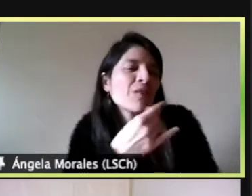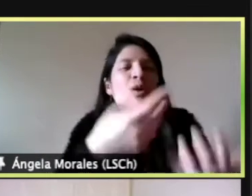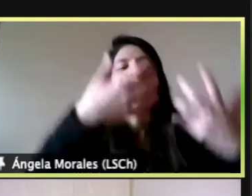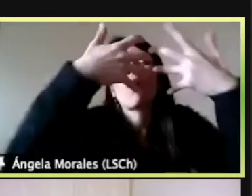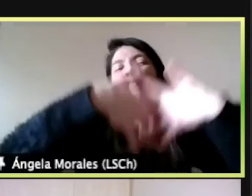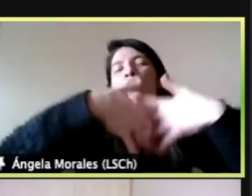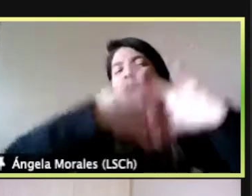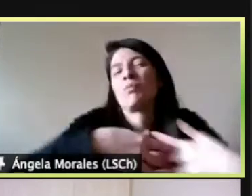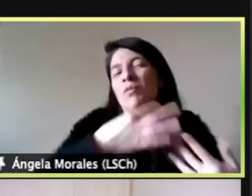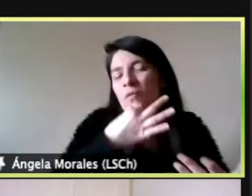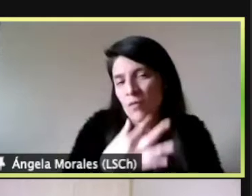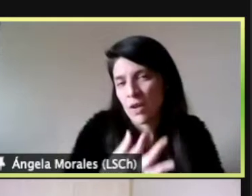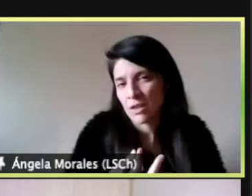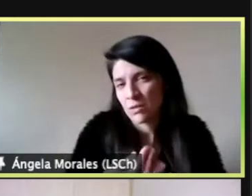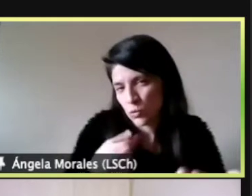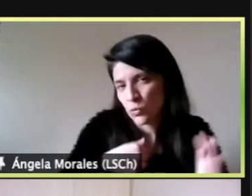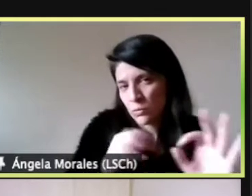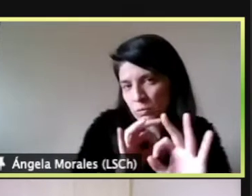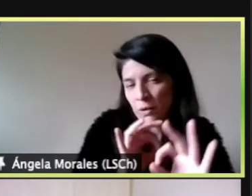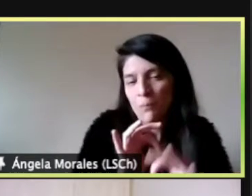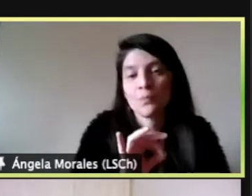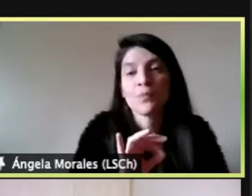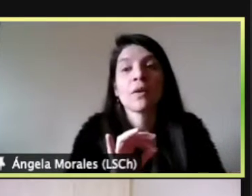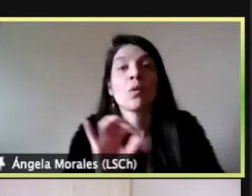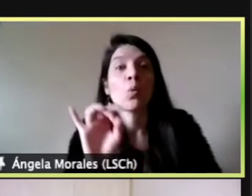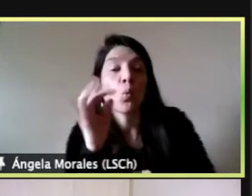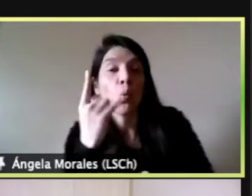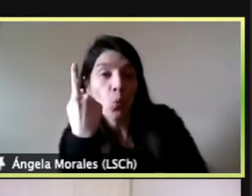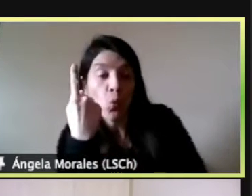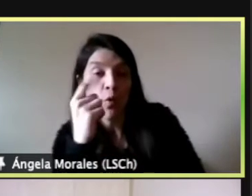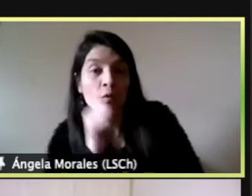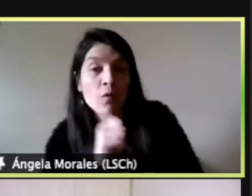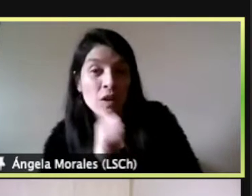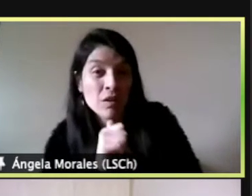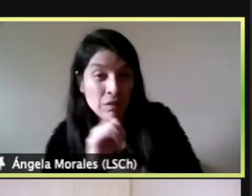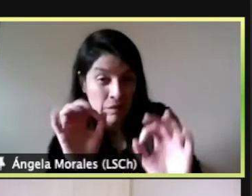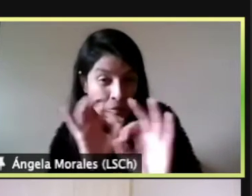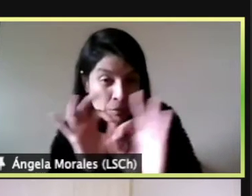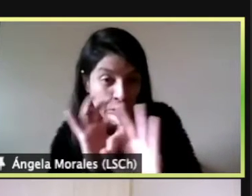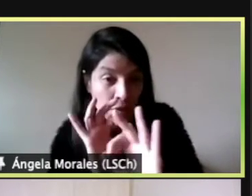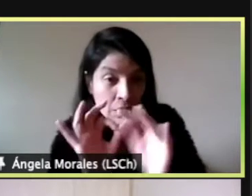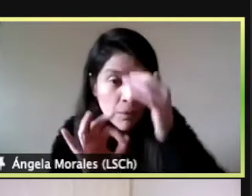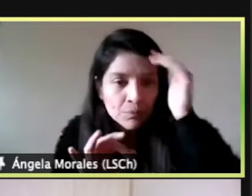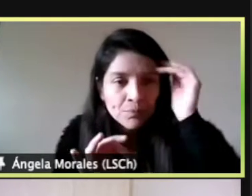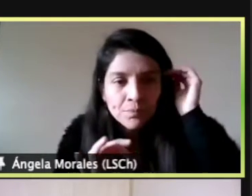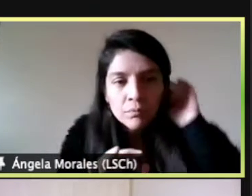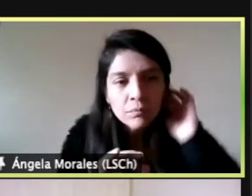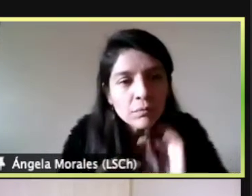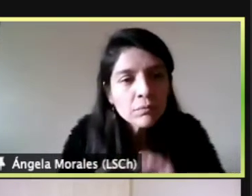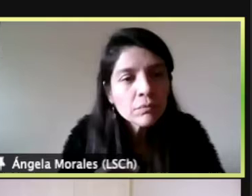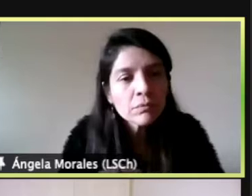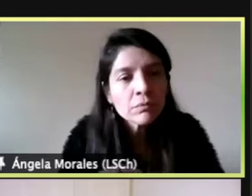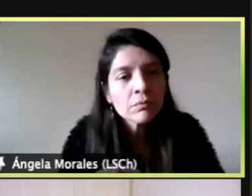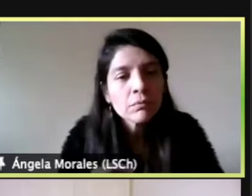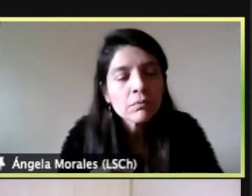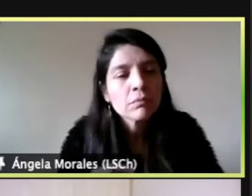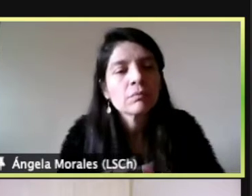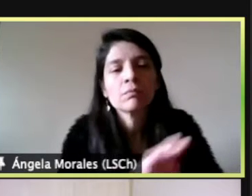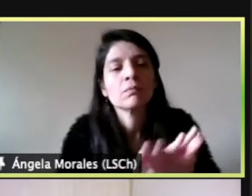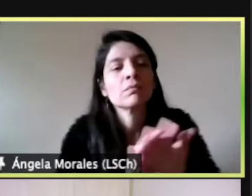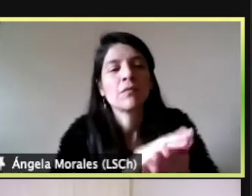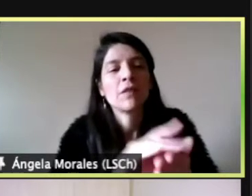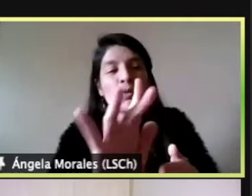El único tema que nos queda acá es que si nosotros eliminamos acá cualquier cosa, si no tenemos nada, nos va a